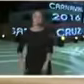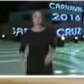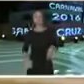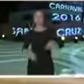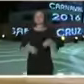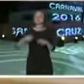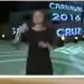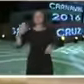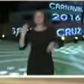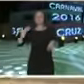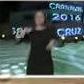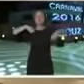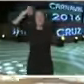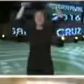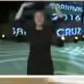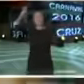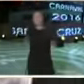llueva mucho.